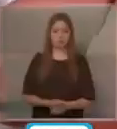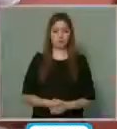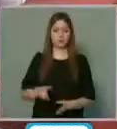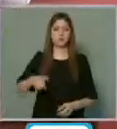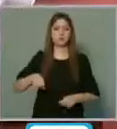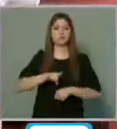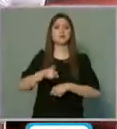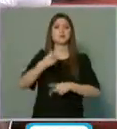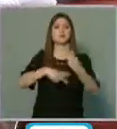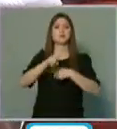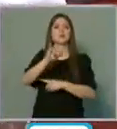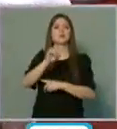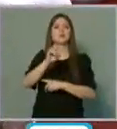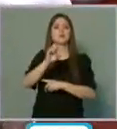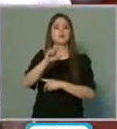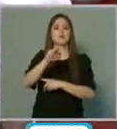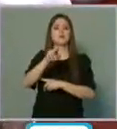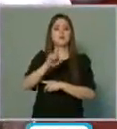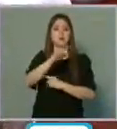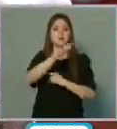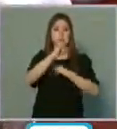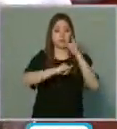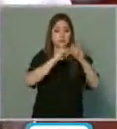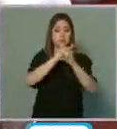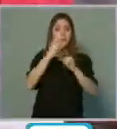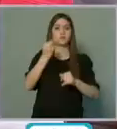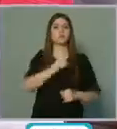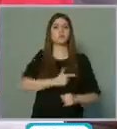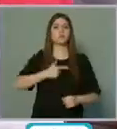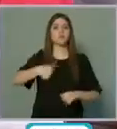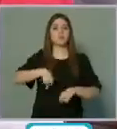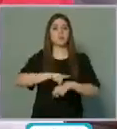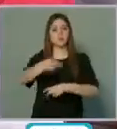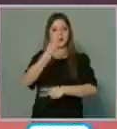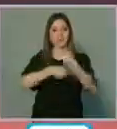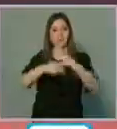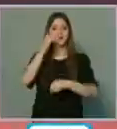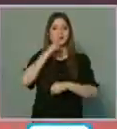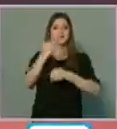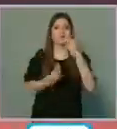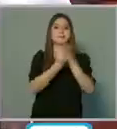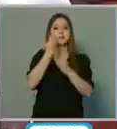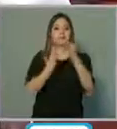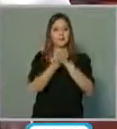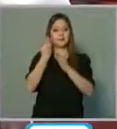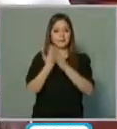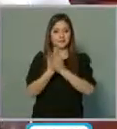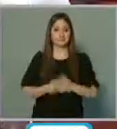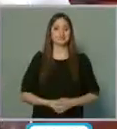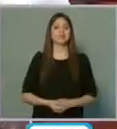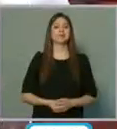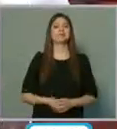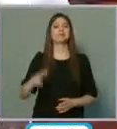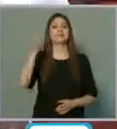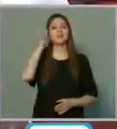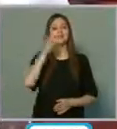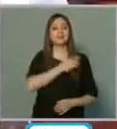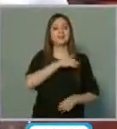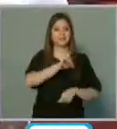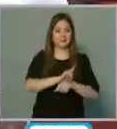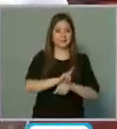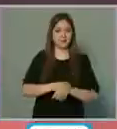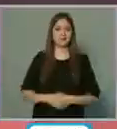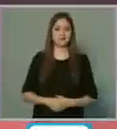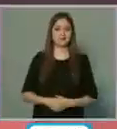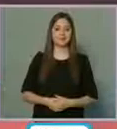Y está con nosotros José Luis, nuestro internacionalista, y nos da mucho gusto recibirte como todas las mañanas. Igualmente, José muy Luis. buenos días, Enrique, muy buenos días, Cintia. Buenos días.